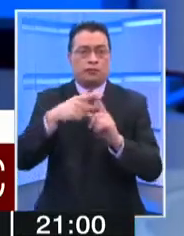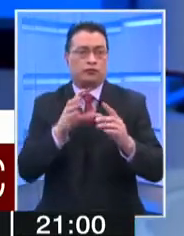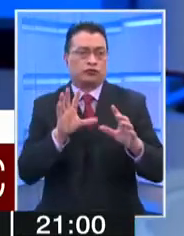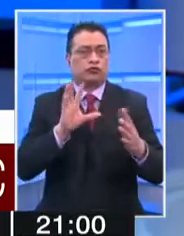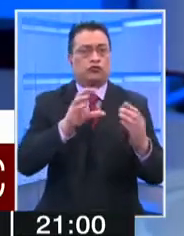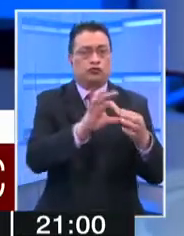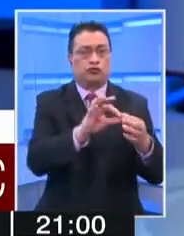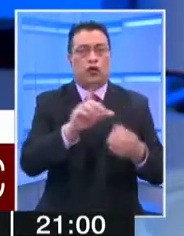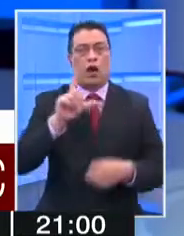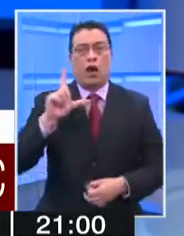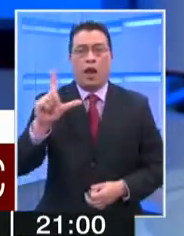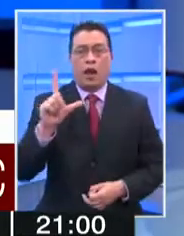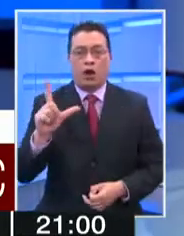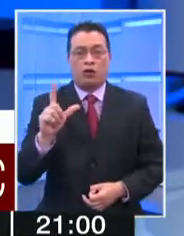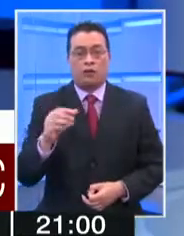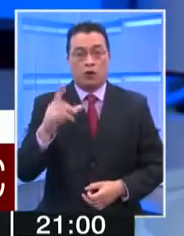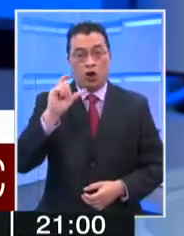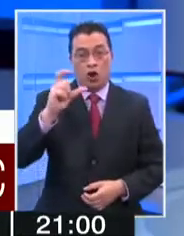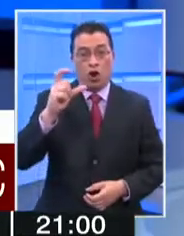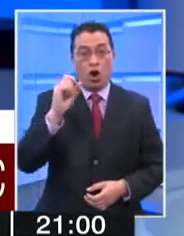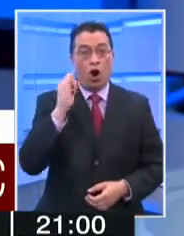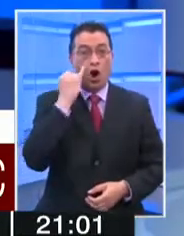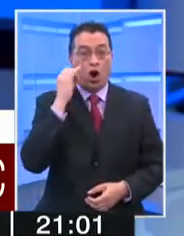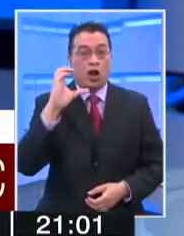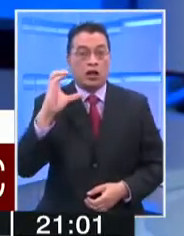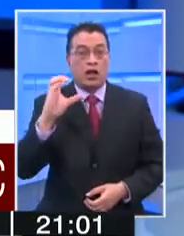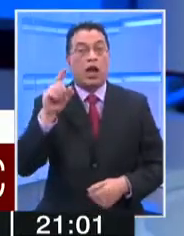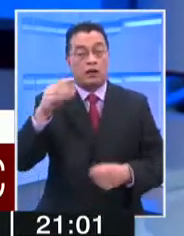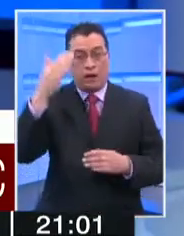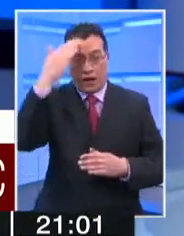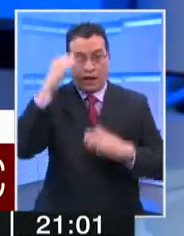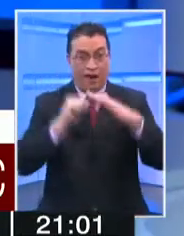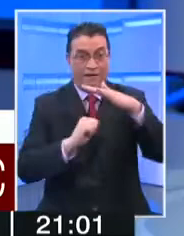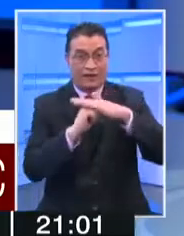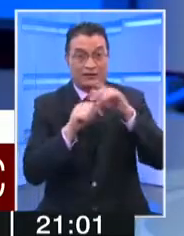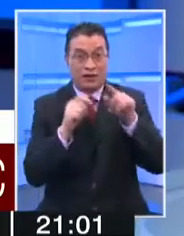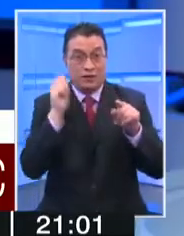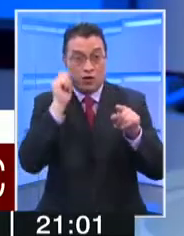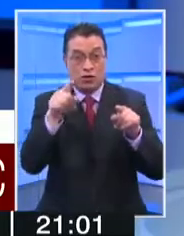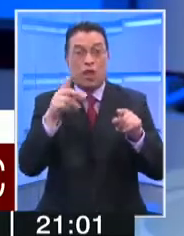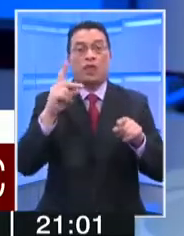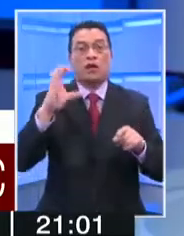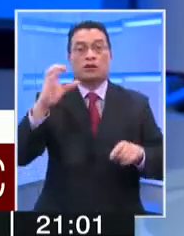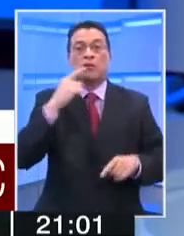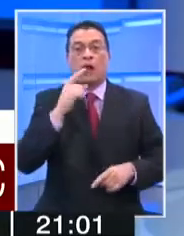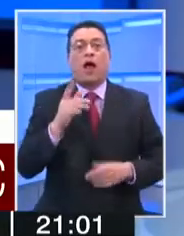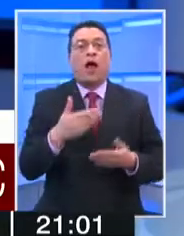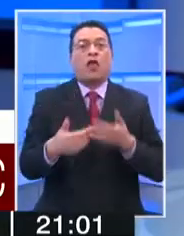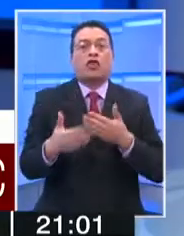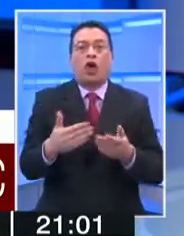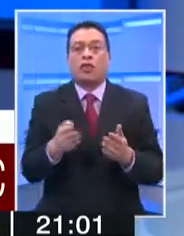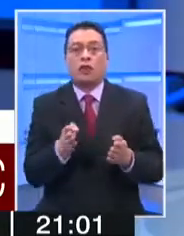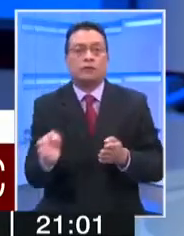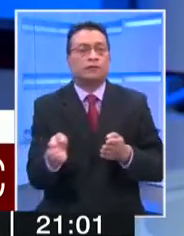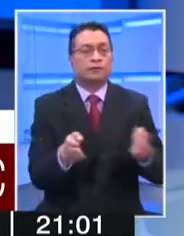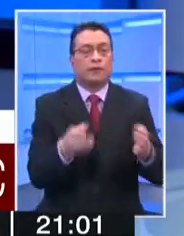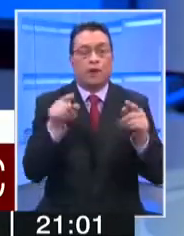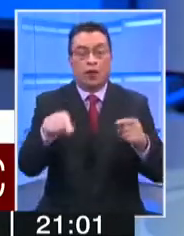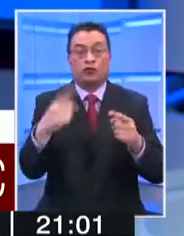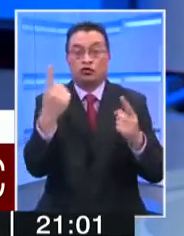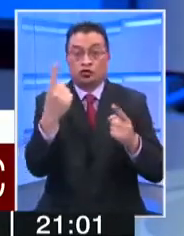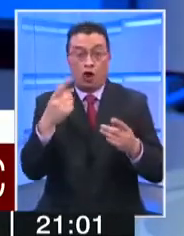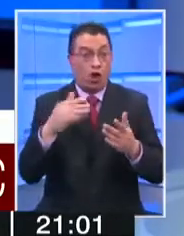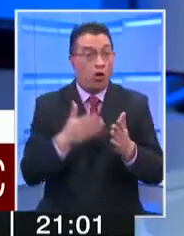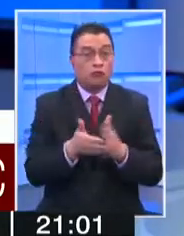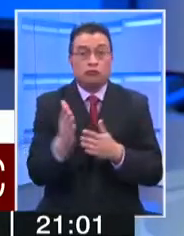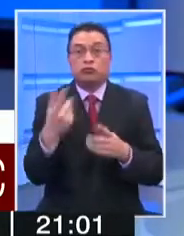lagos- congo está a la cabeza la de se deberá decidir hacia dónde apunta la flecha siempre en de vuelo propio lejos de la comodidad